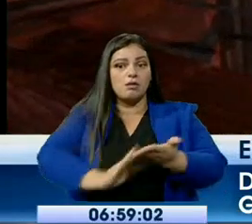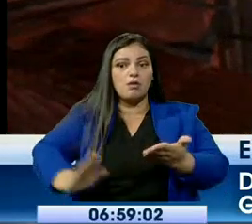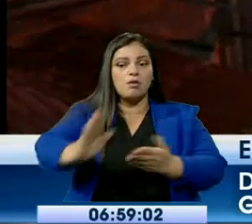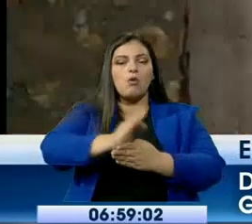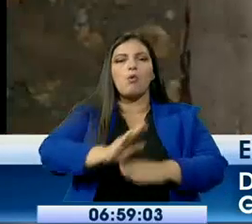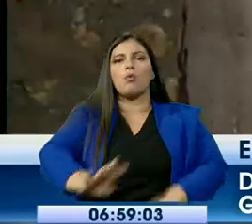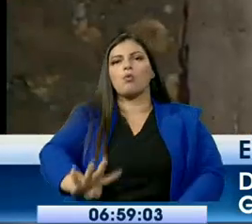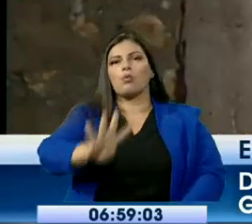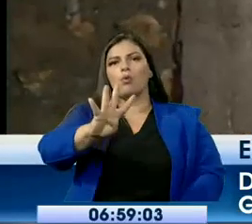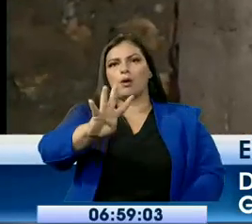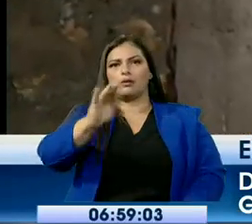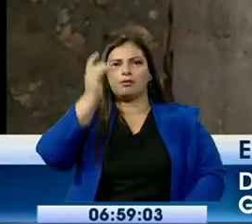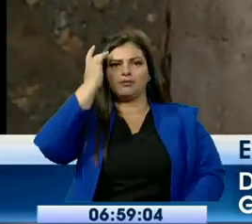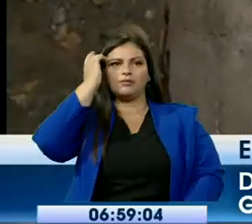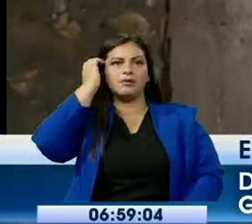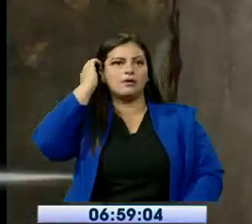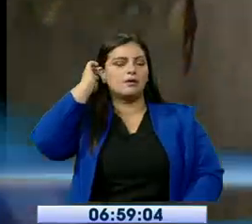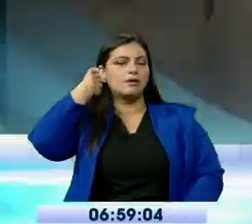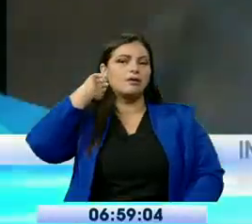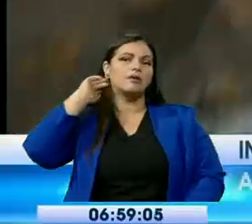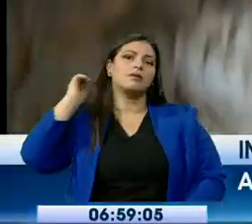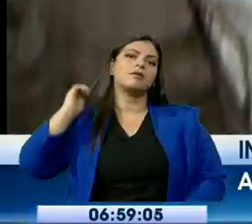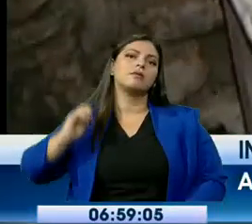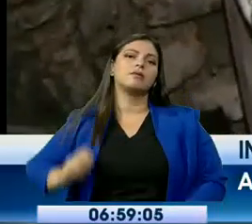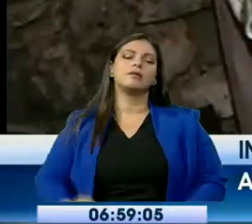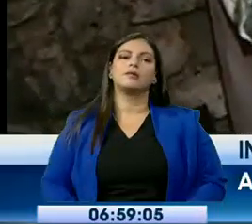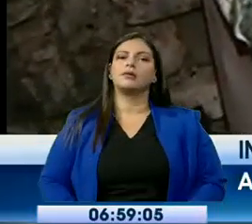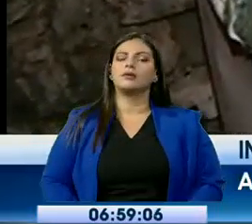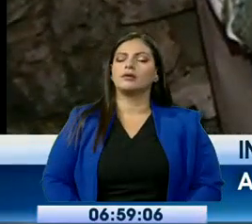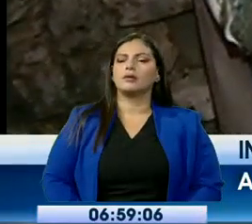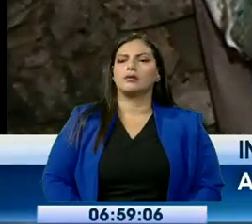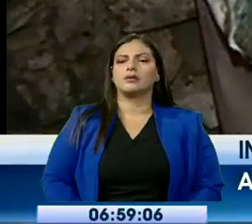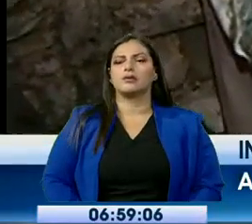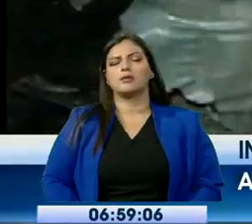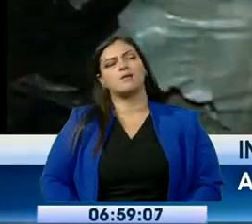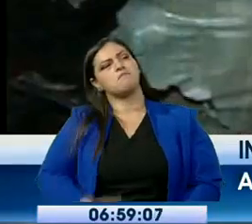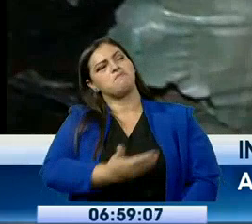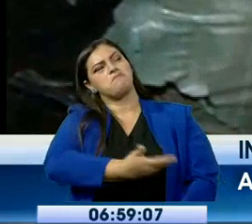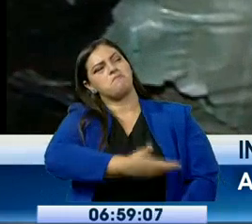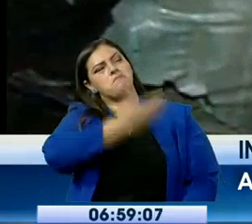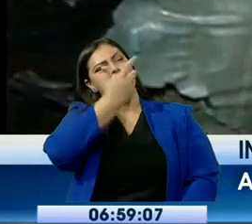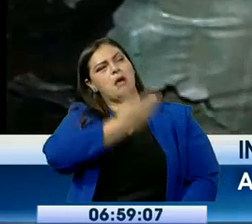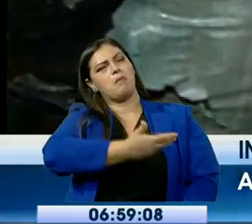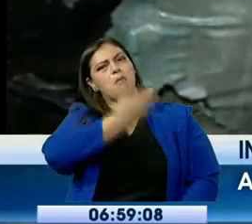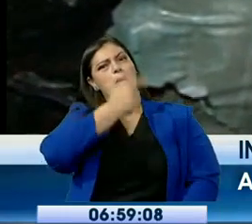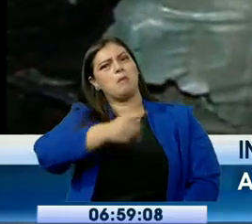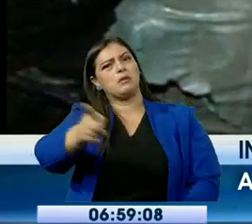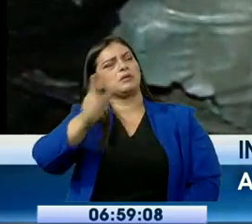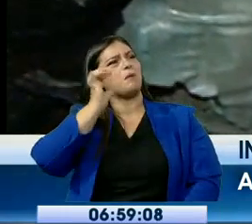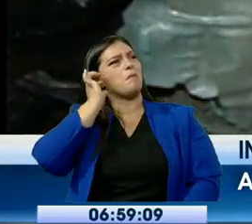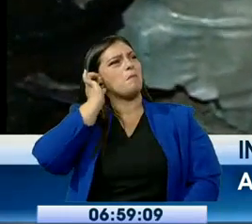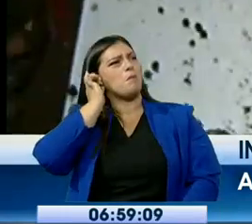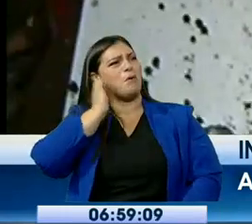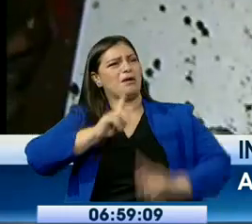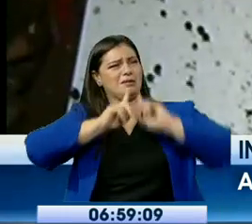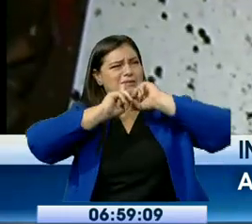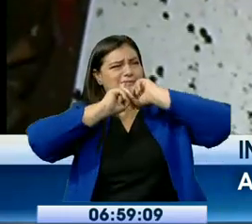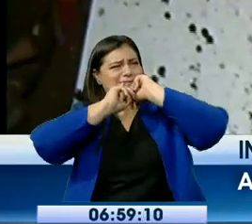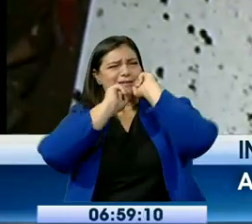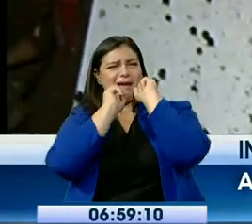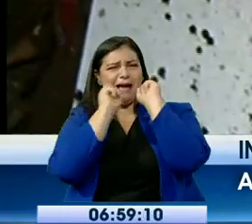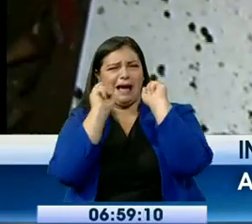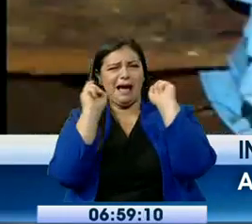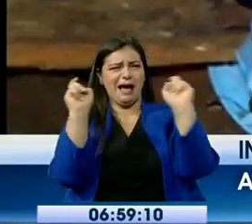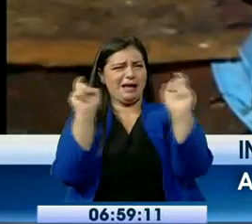fueron rescatados por habitantes del sector, que escucharon a lo lejos los gritos de desesperación de la